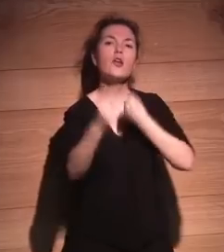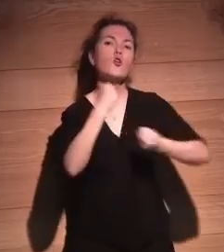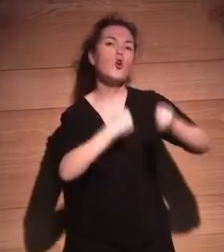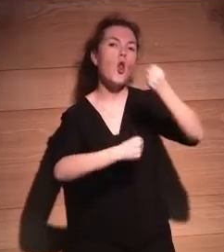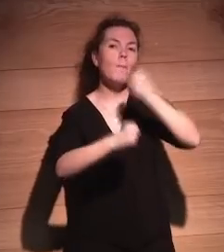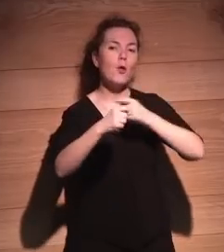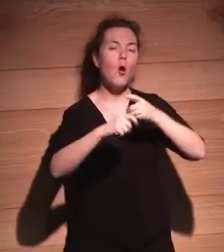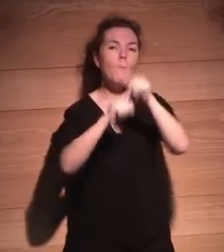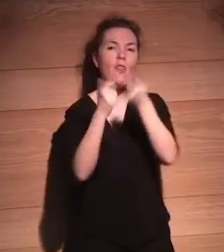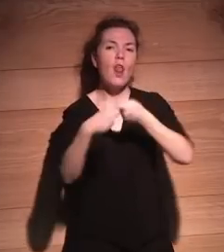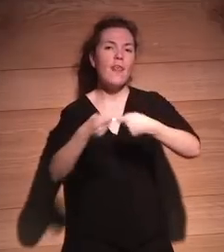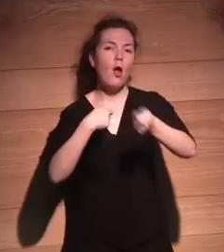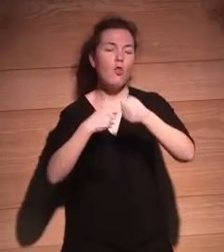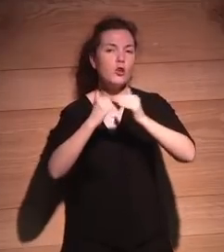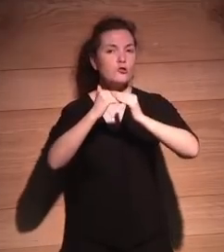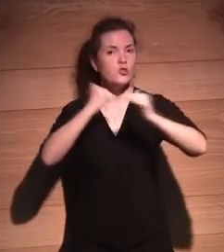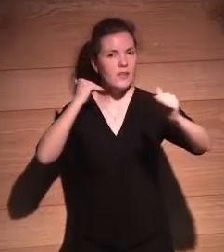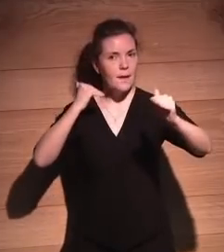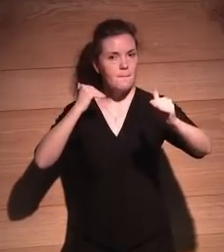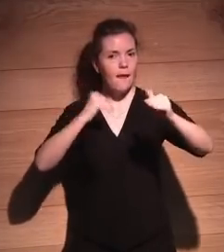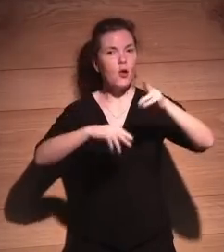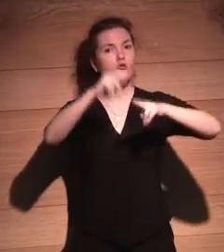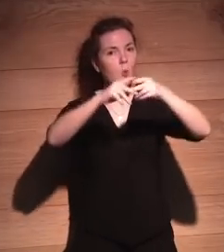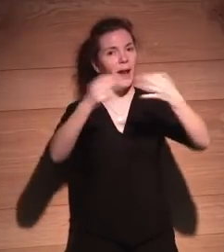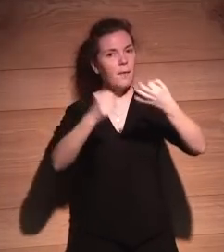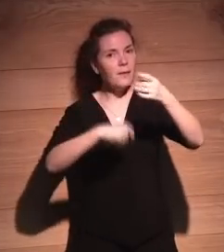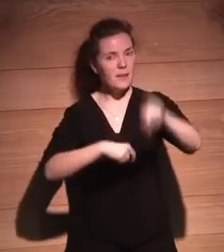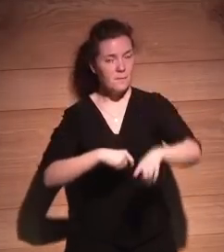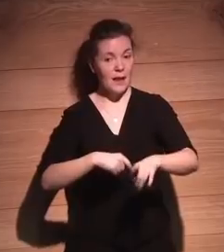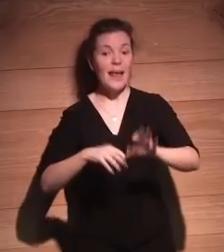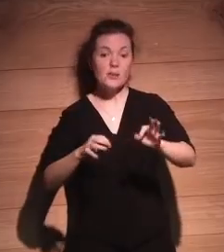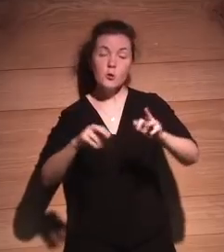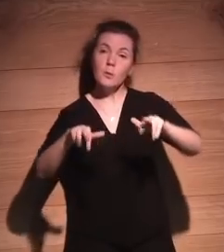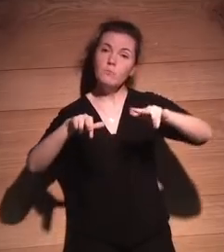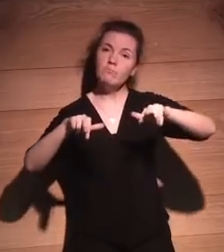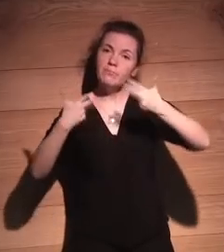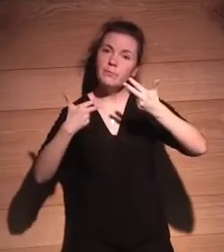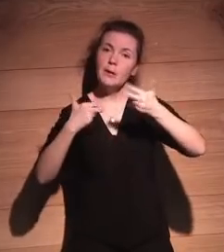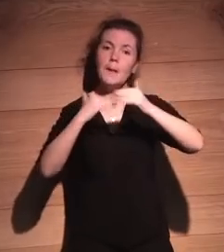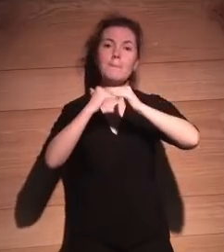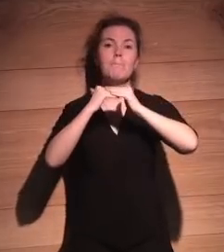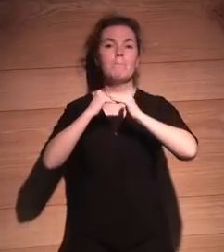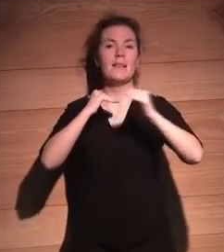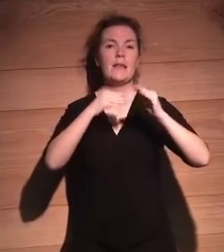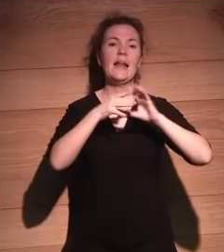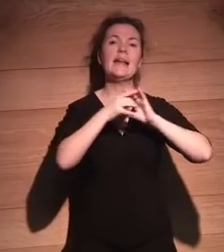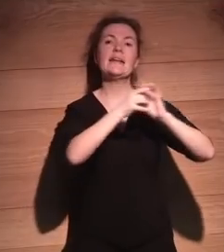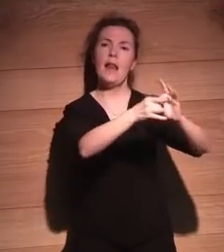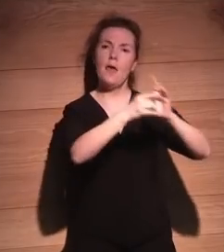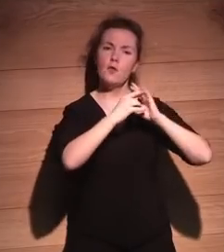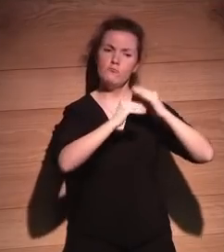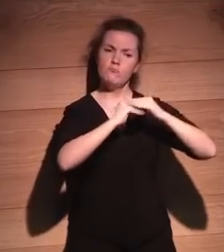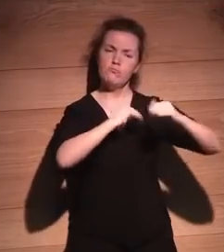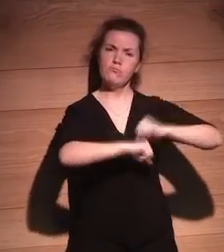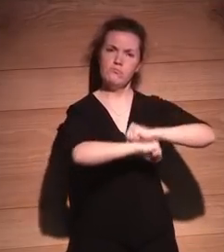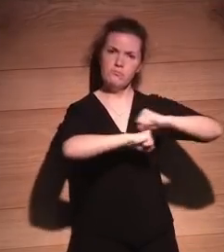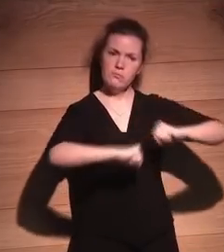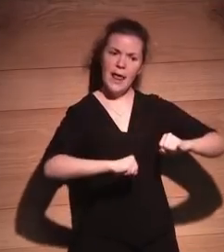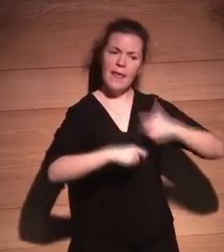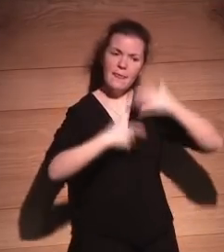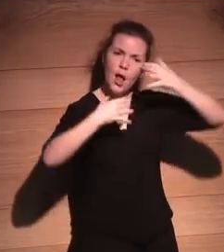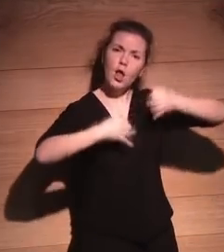modelo de negocio sostenible y que nos permita mantener una relación sólida, estable y creíble